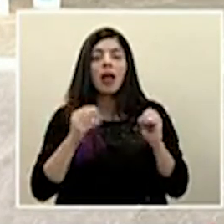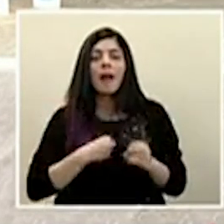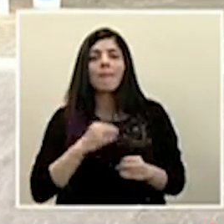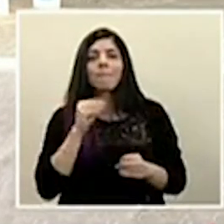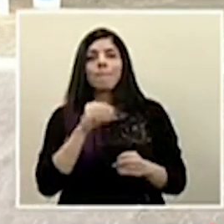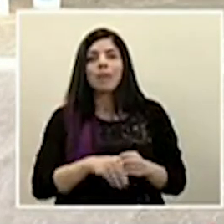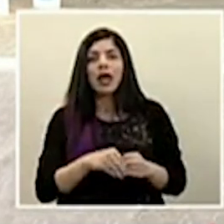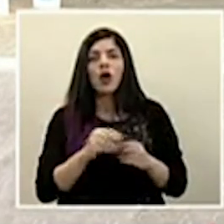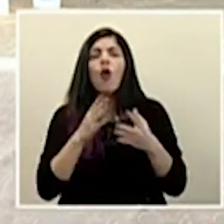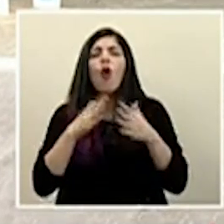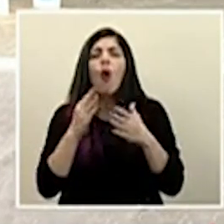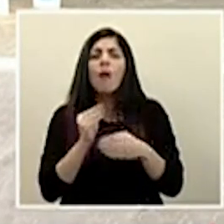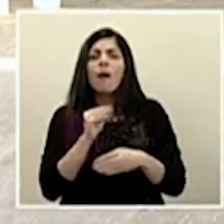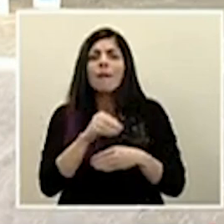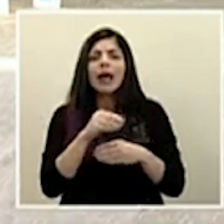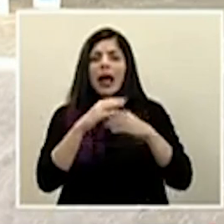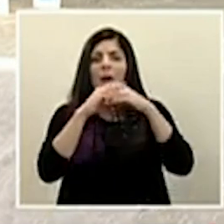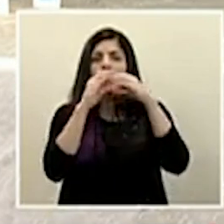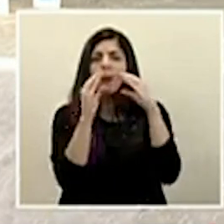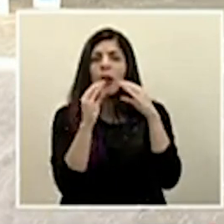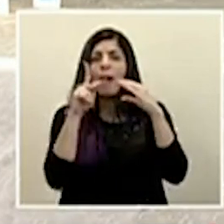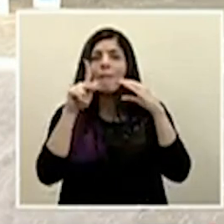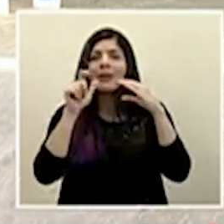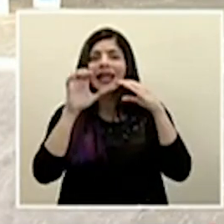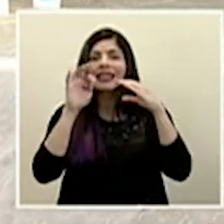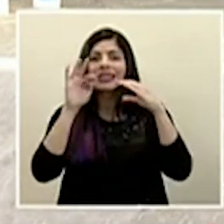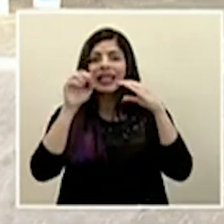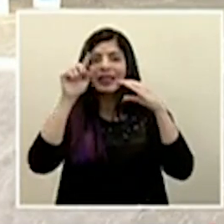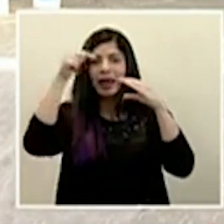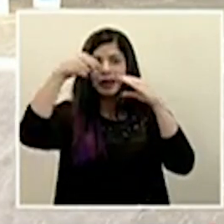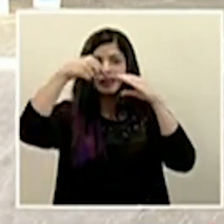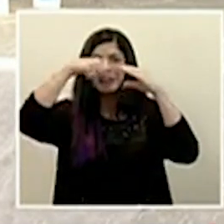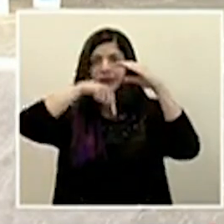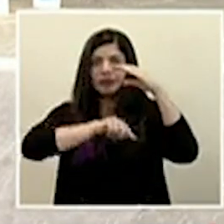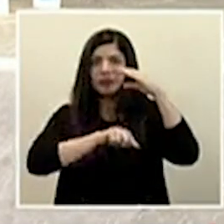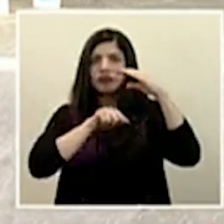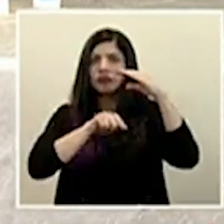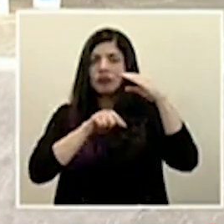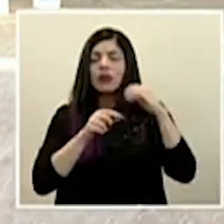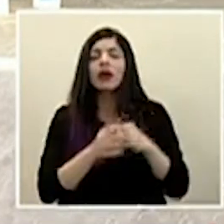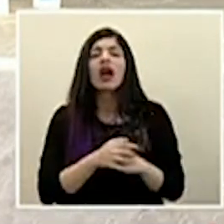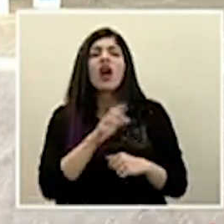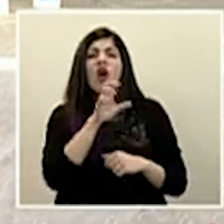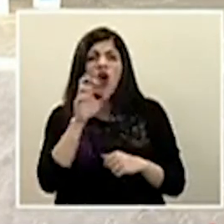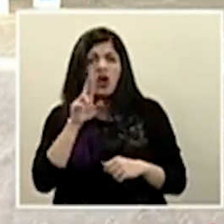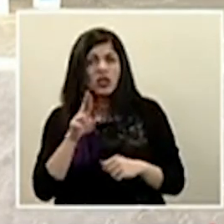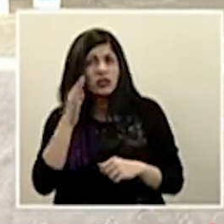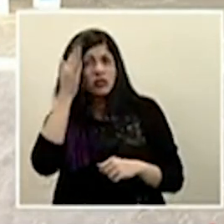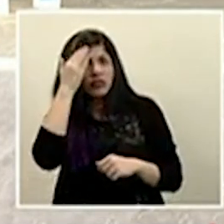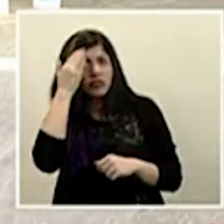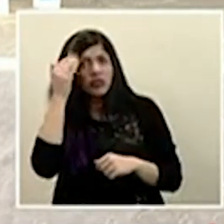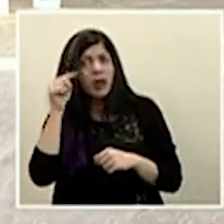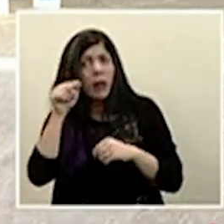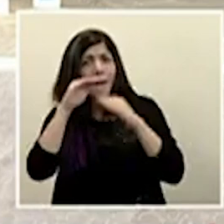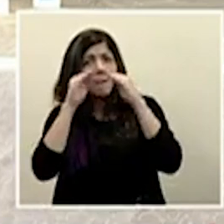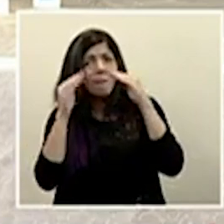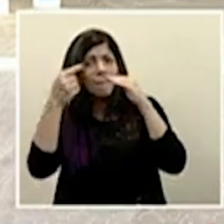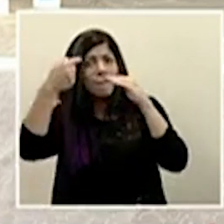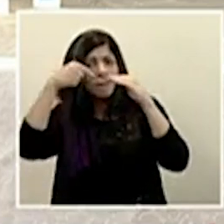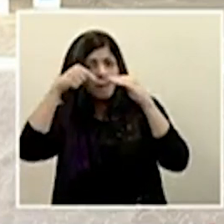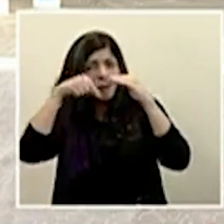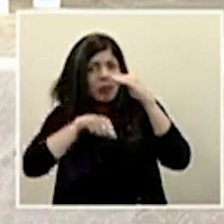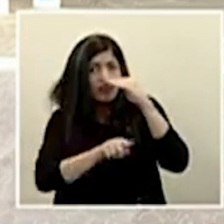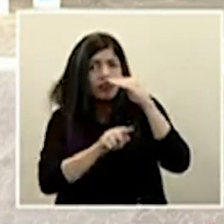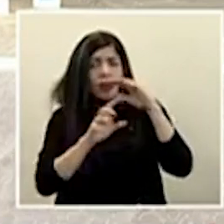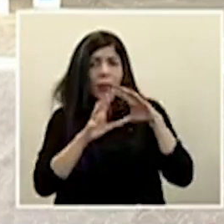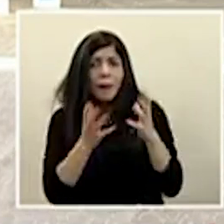a través de la placenta. ¿Qué conocimiento tiene el equipo sanitario costarricense sobre los casos de contagios por placenta y cuál es el